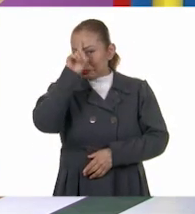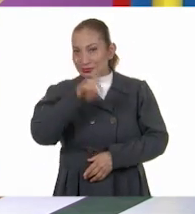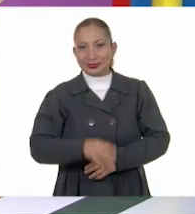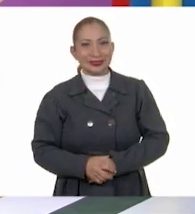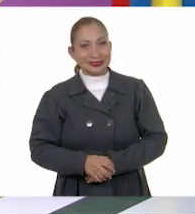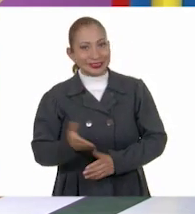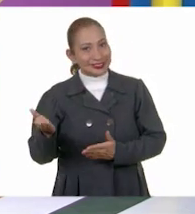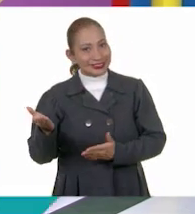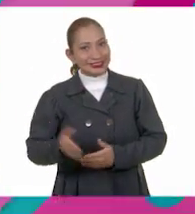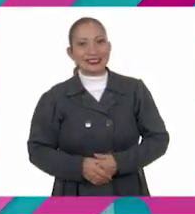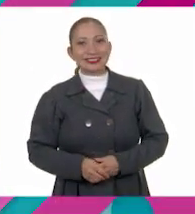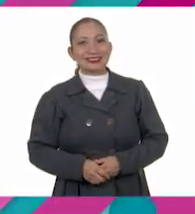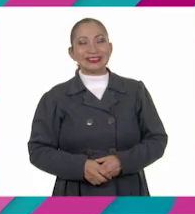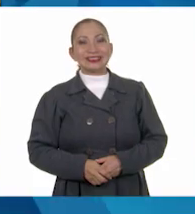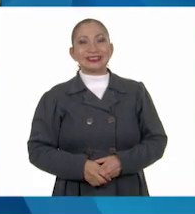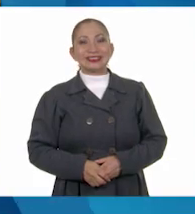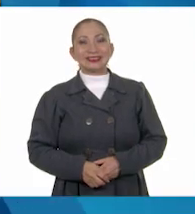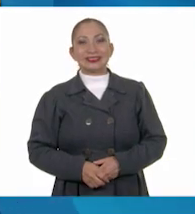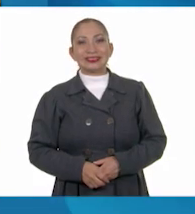consejo. Vamos.